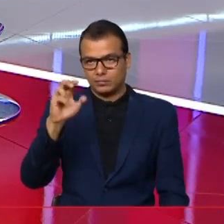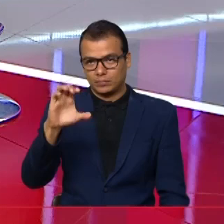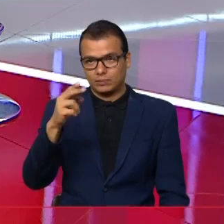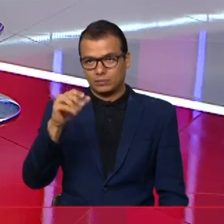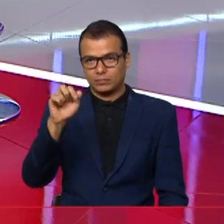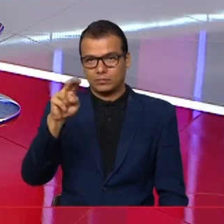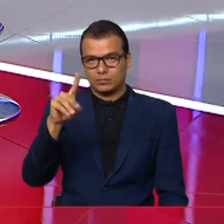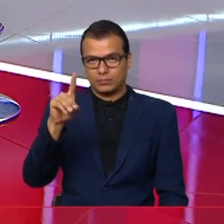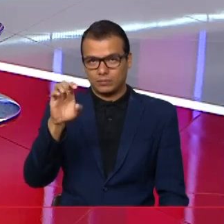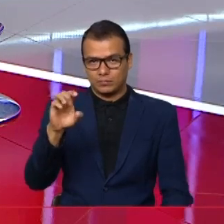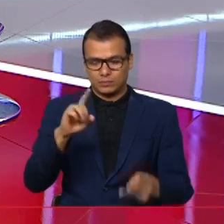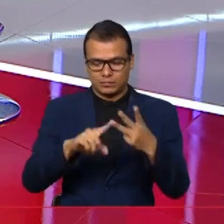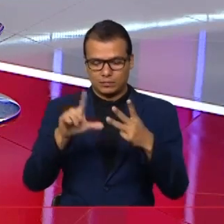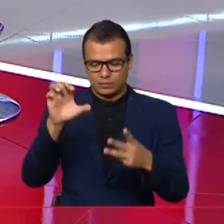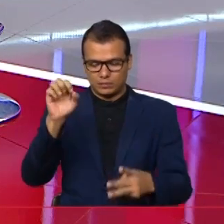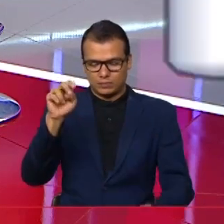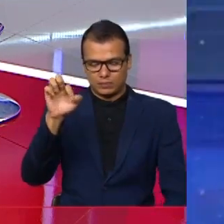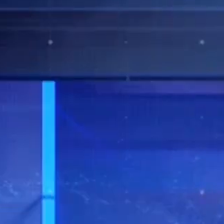de diciembre.